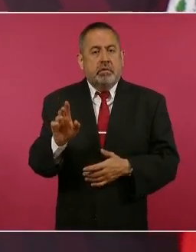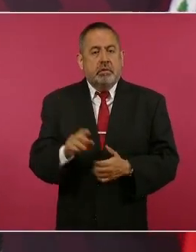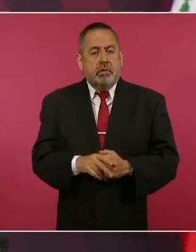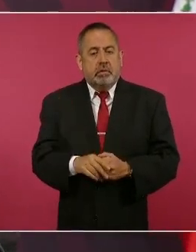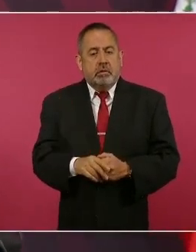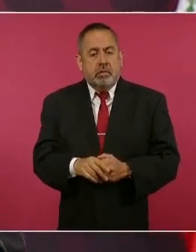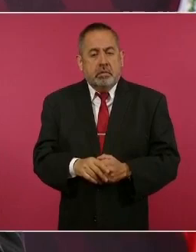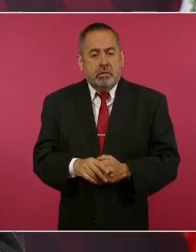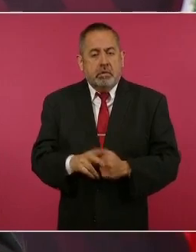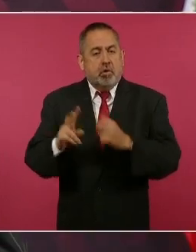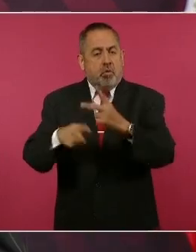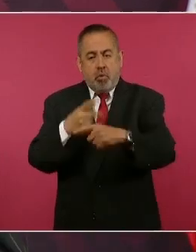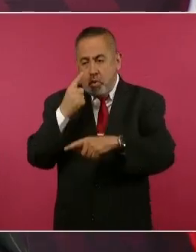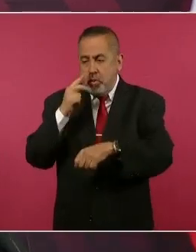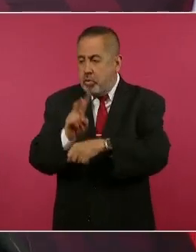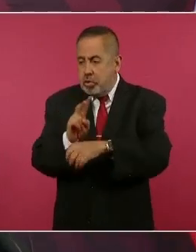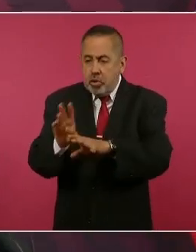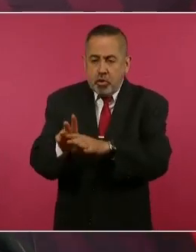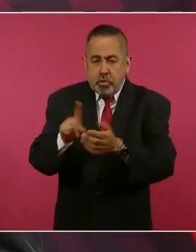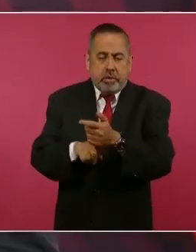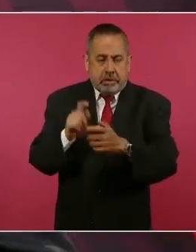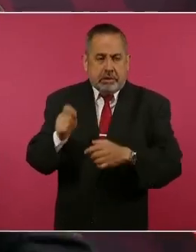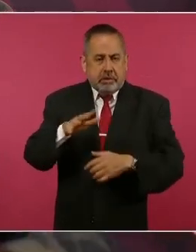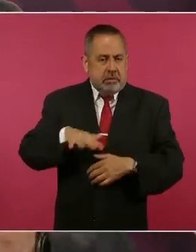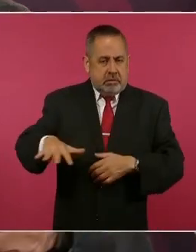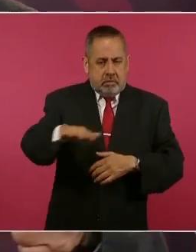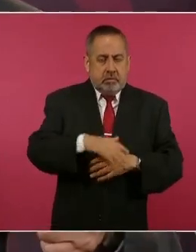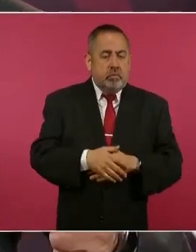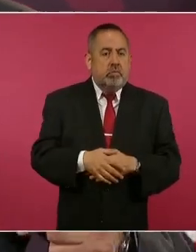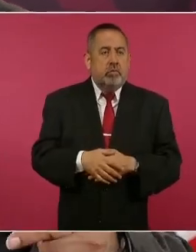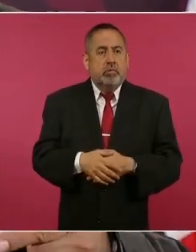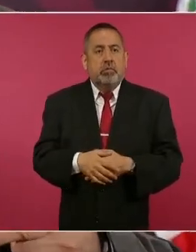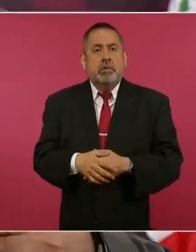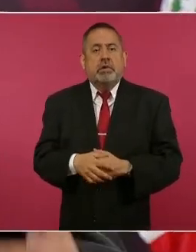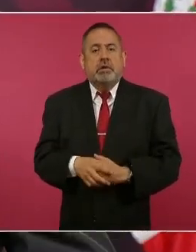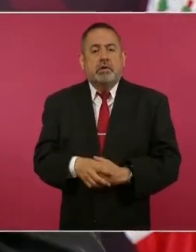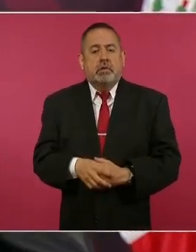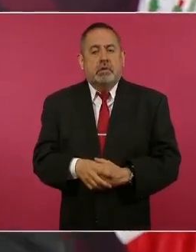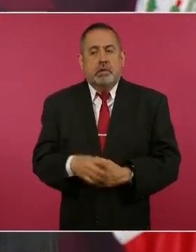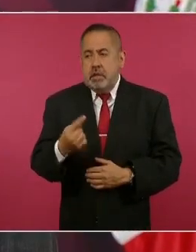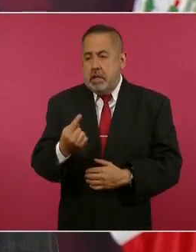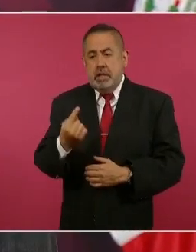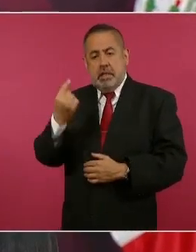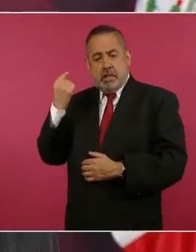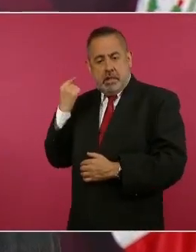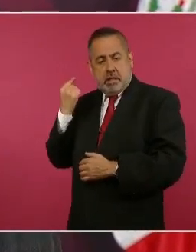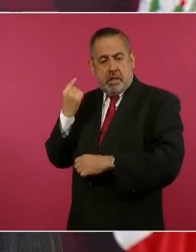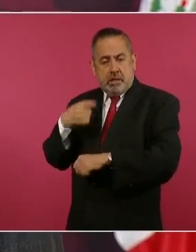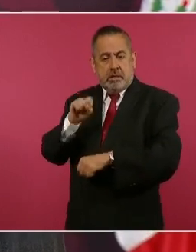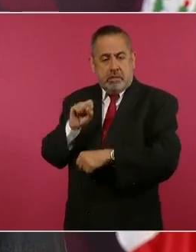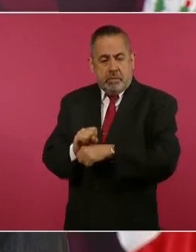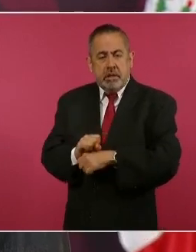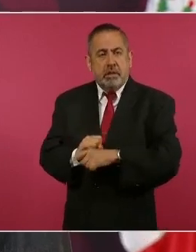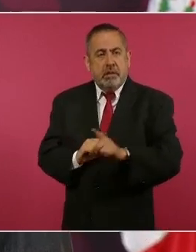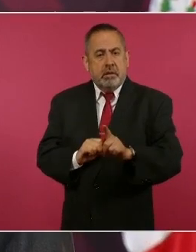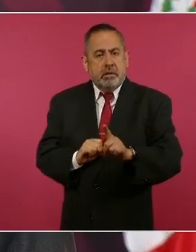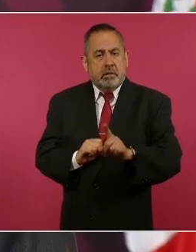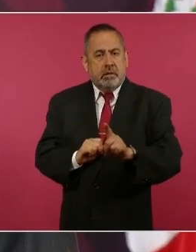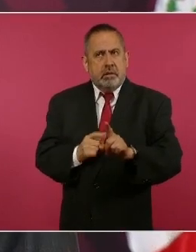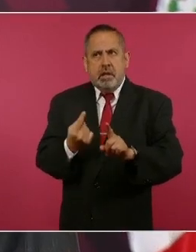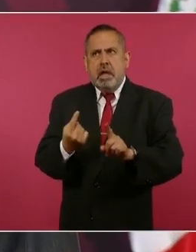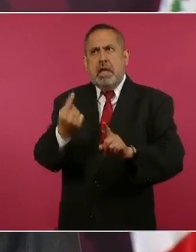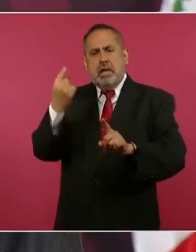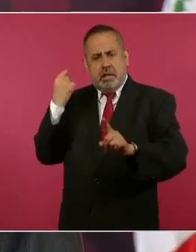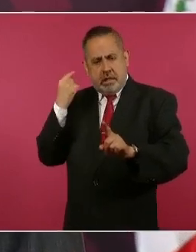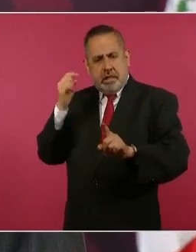a la supervisión de esa obra. La semana pasada o el pasado fin